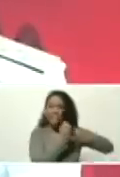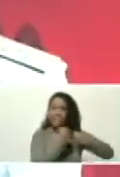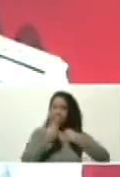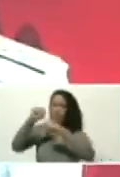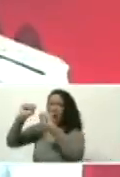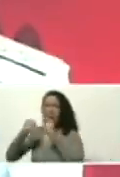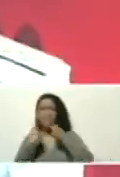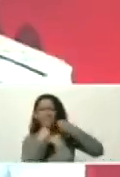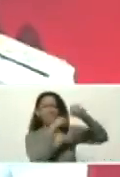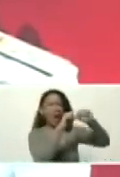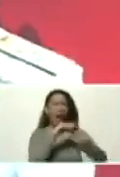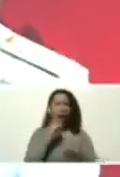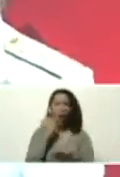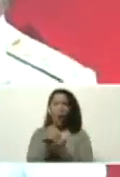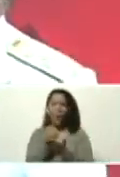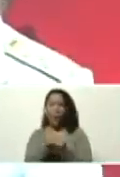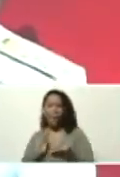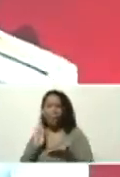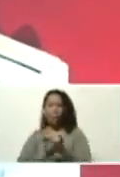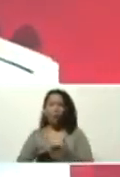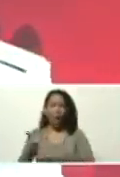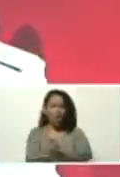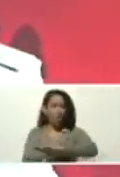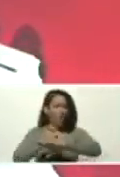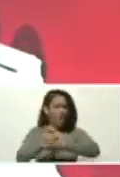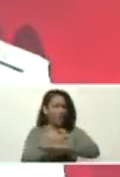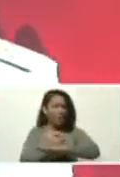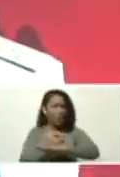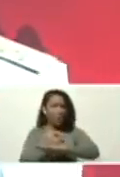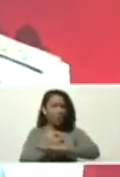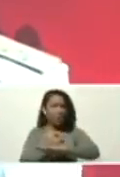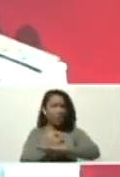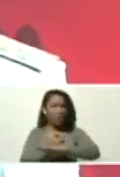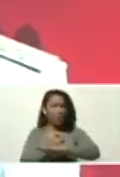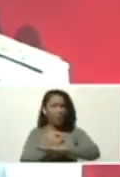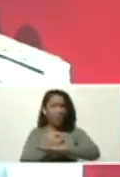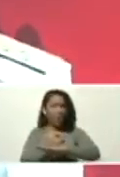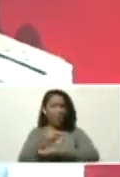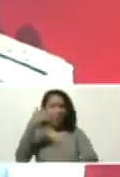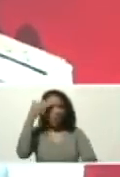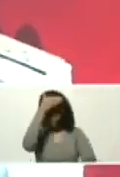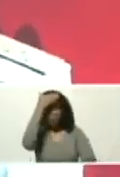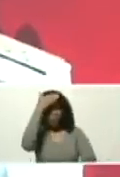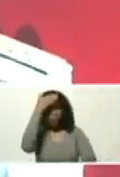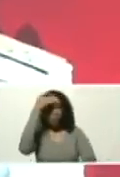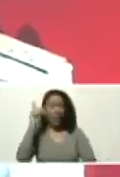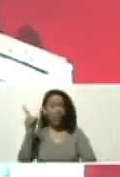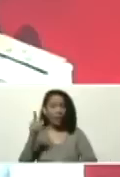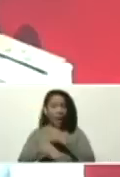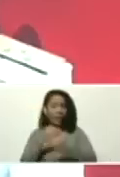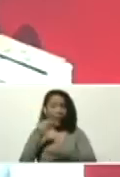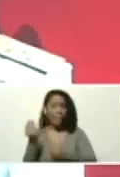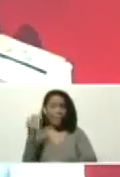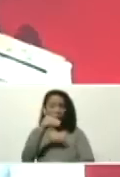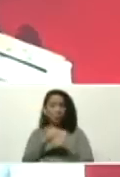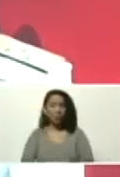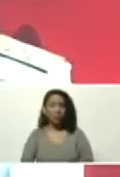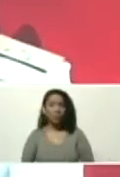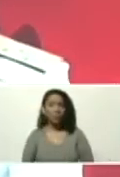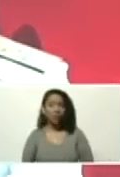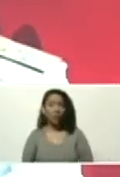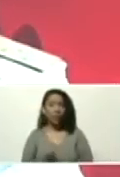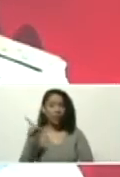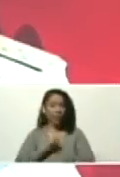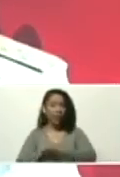medidas económicas implementadas por el gobierno de turno, inefable por demás,